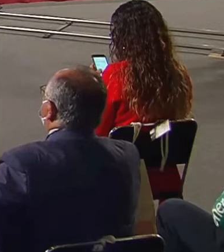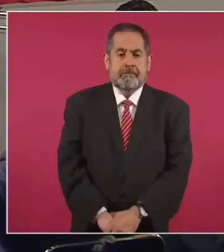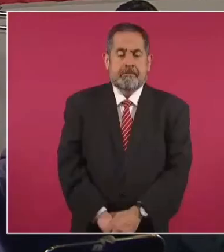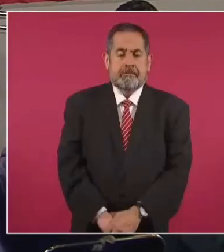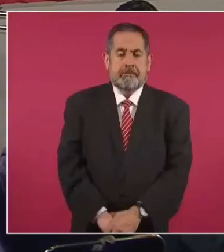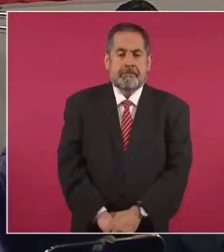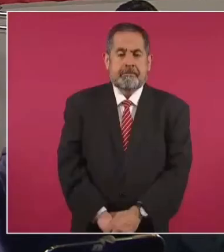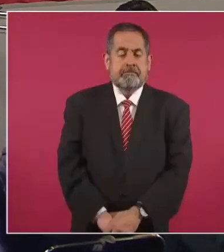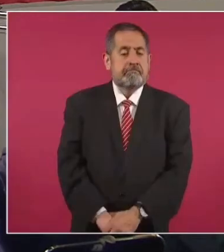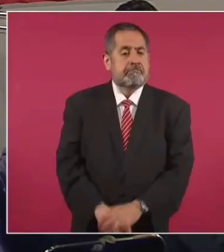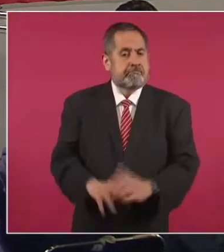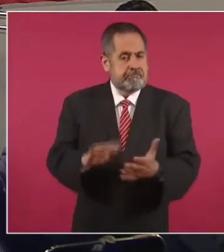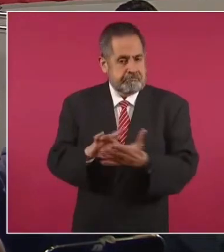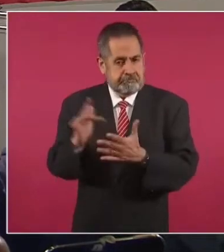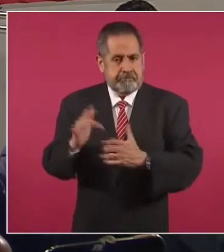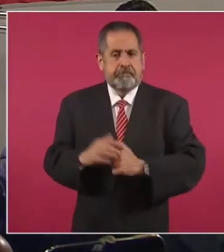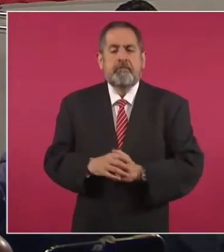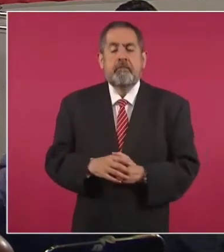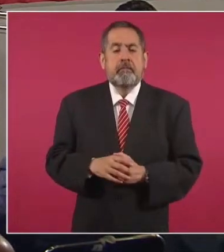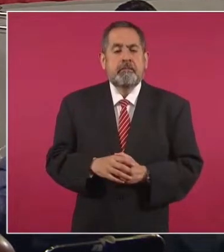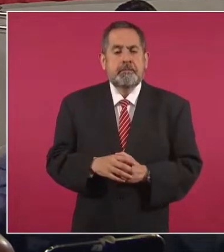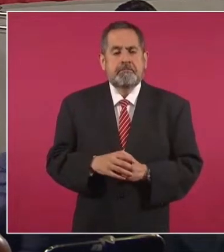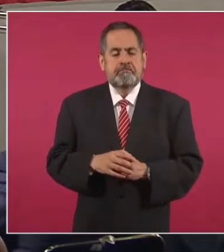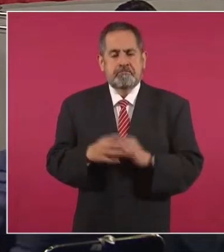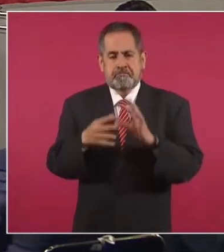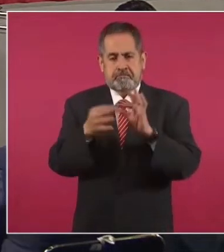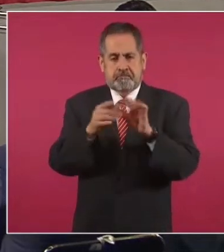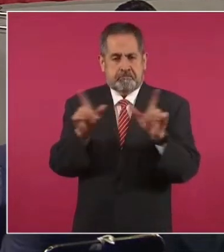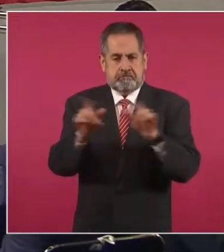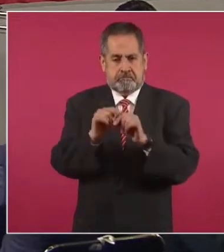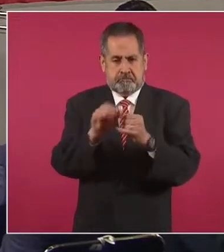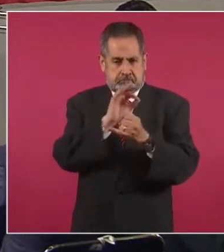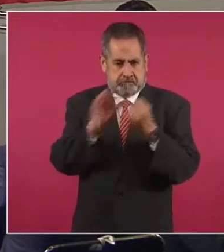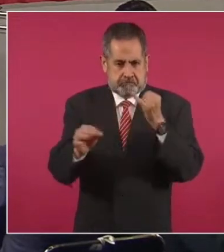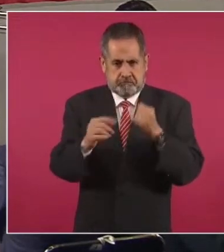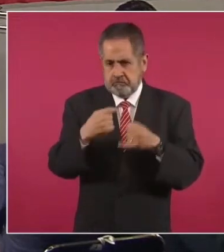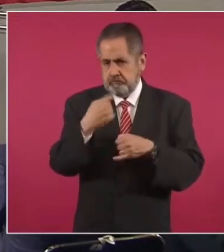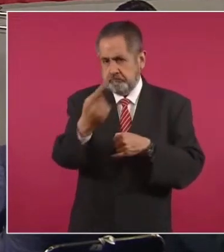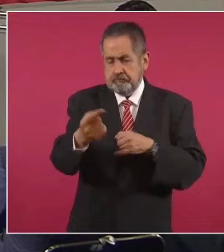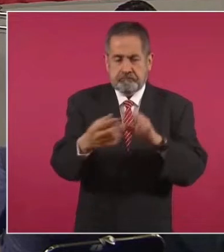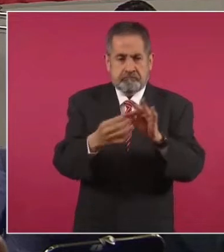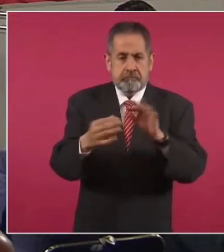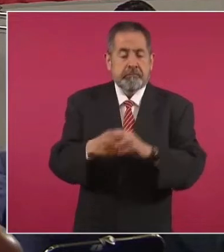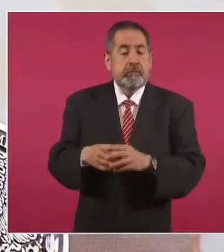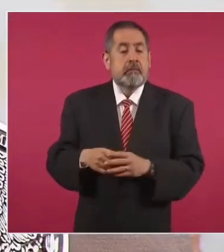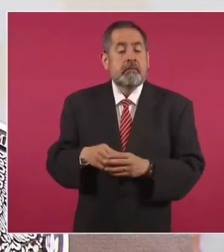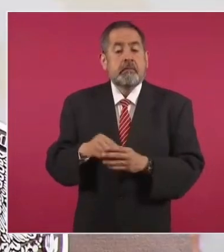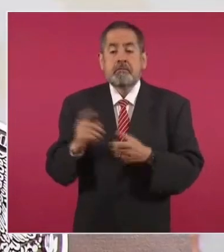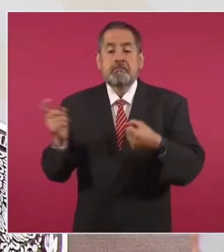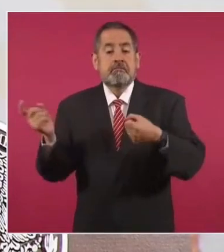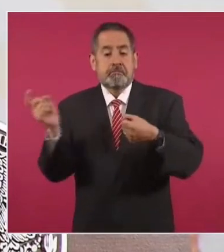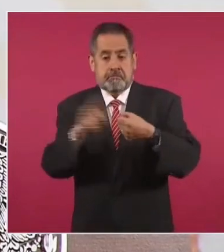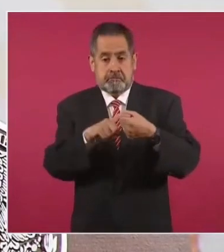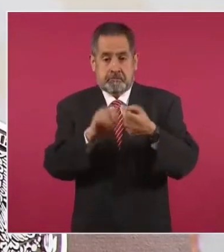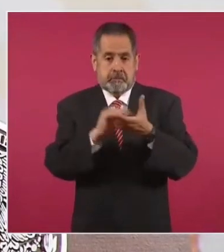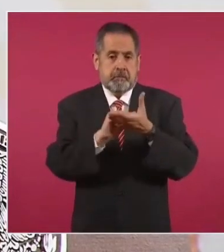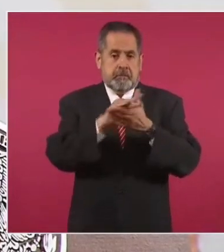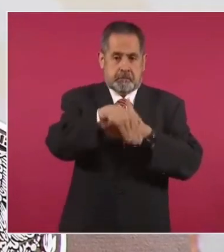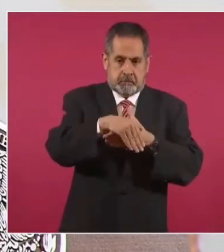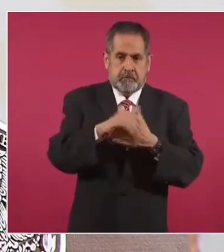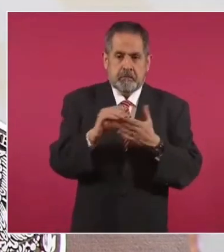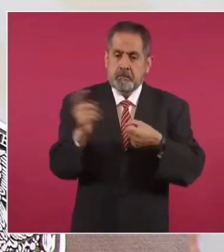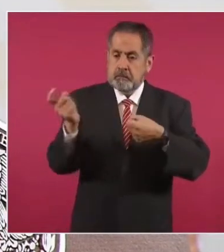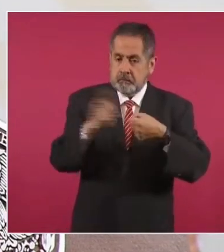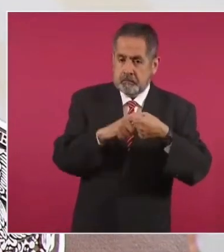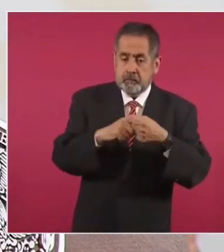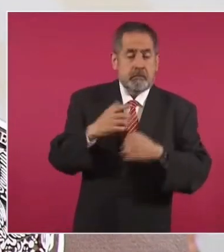Gracias. Solamente para concluir, hay algunos datos. Cuando se completa la inscripción, el Instituto Mexicano del